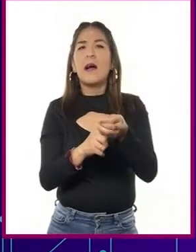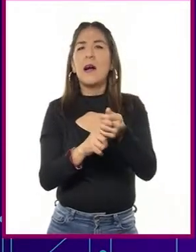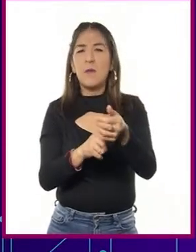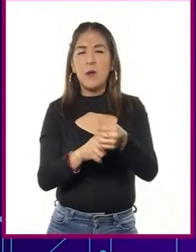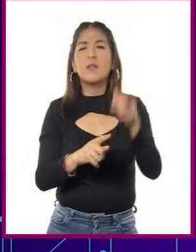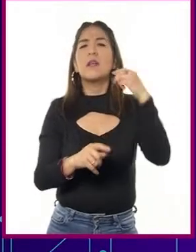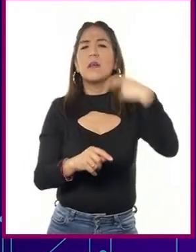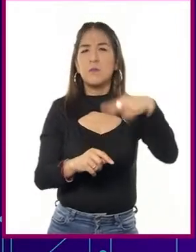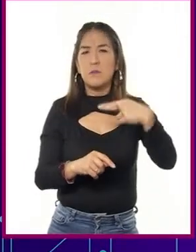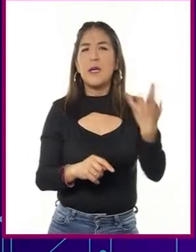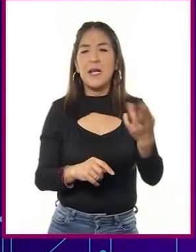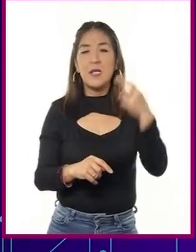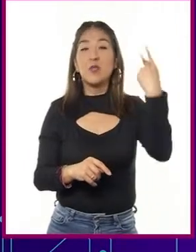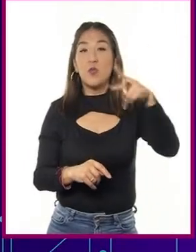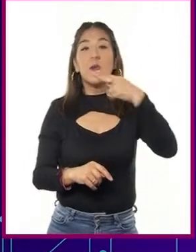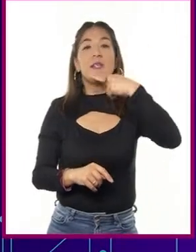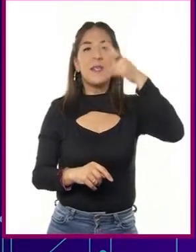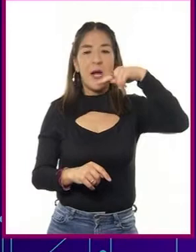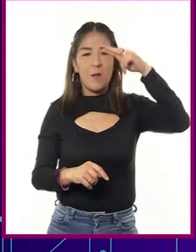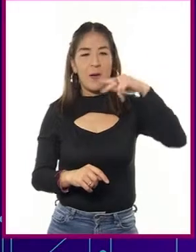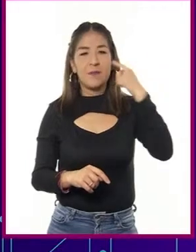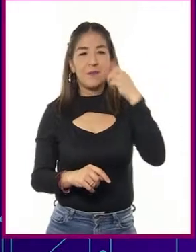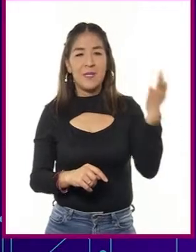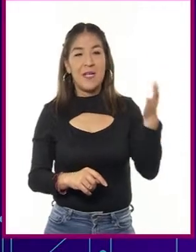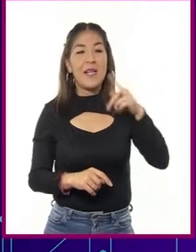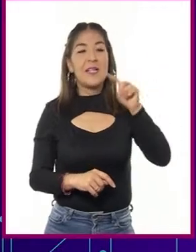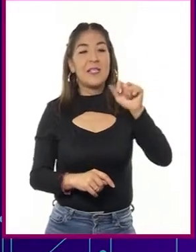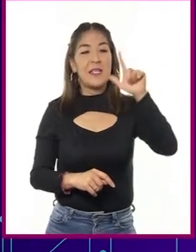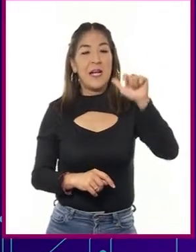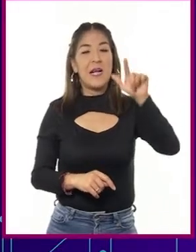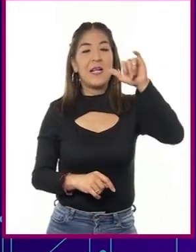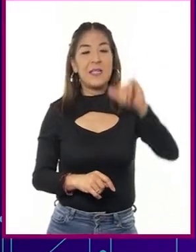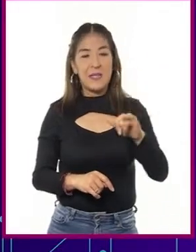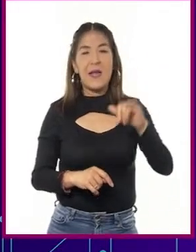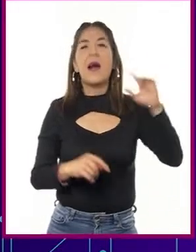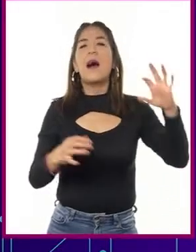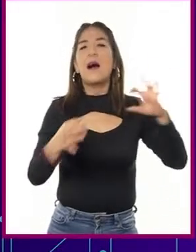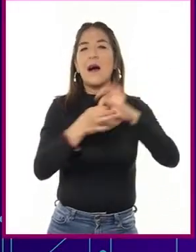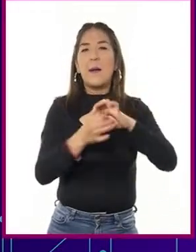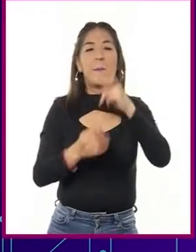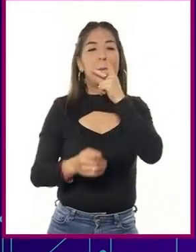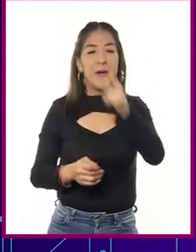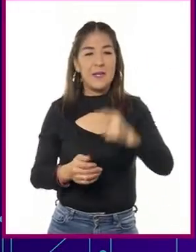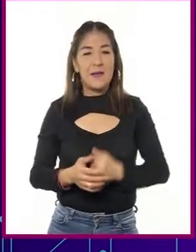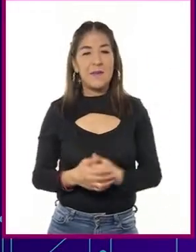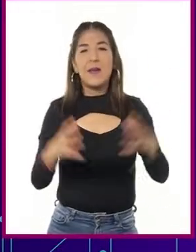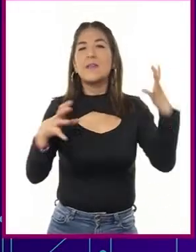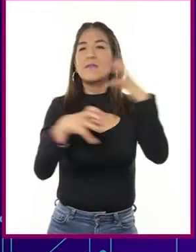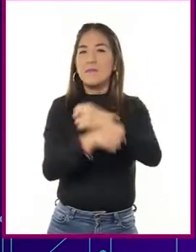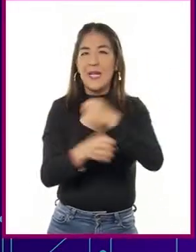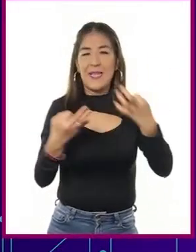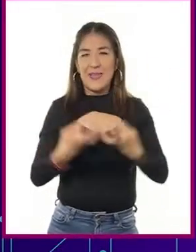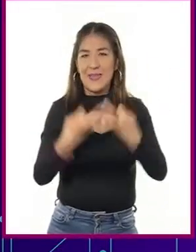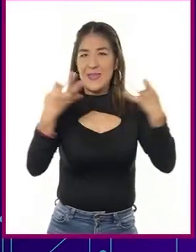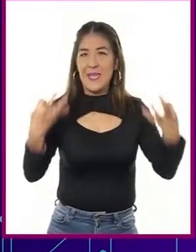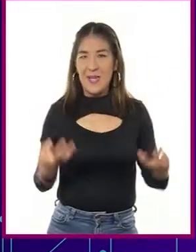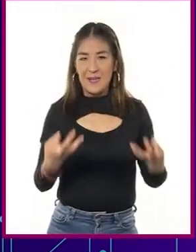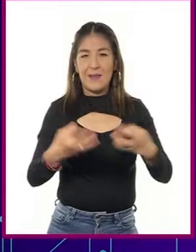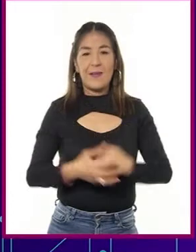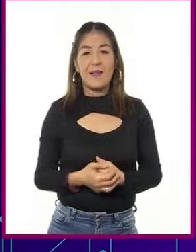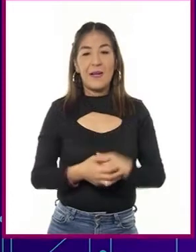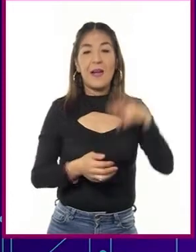se deriva del vocablo náhuatl tlalcacahuatl, compuesto de las palabras tlali, que significa tierra,